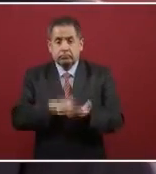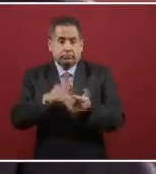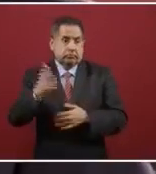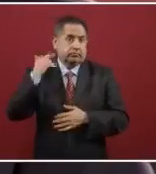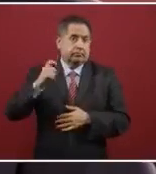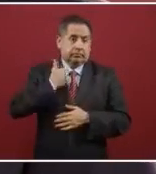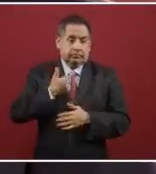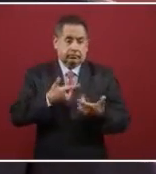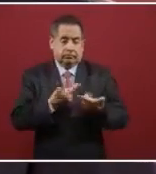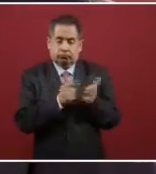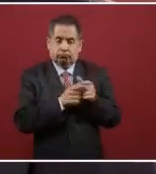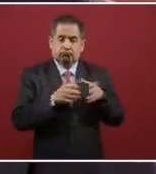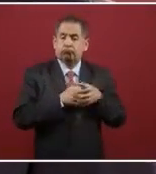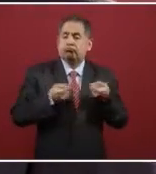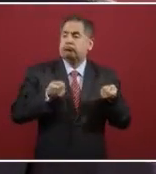gobierno,